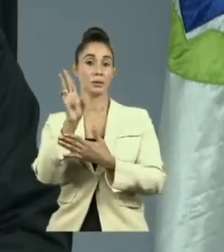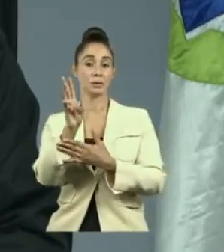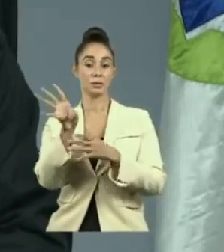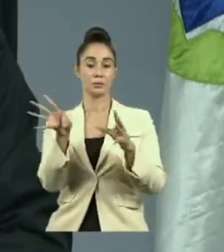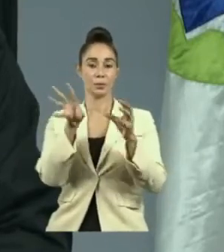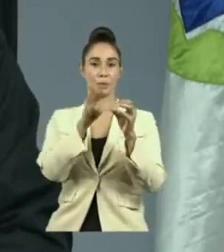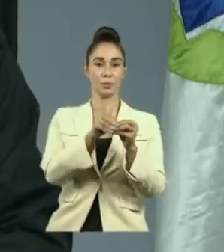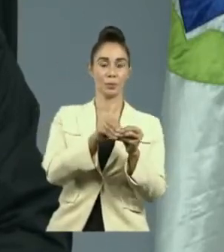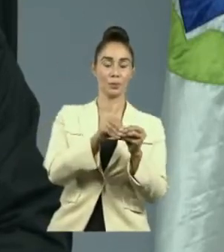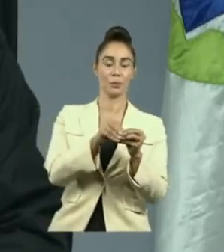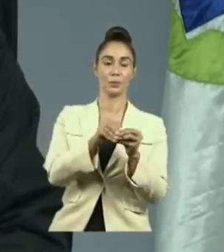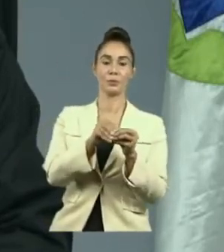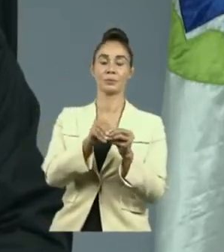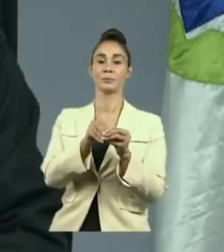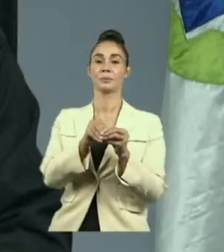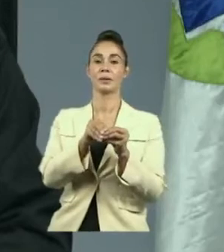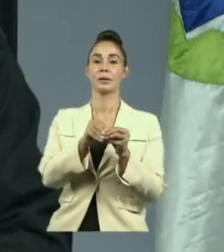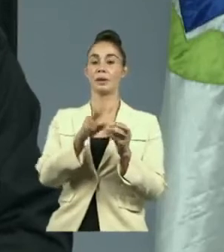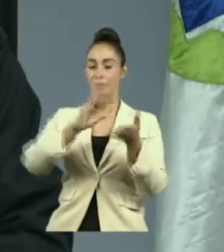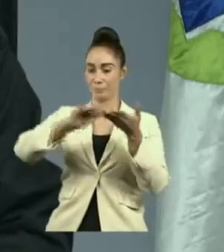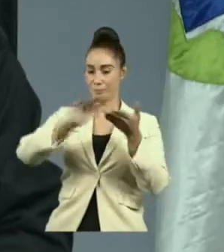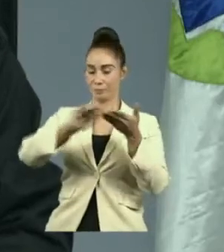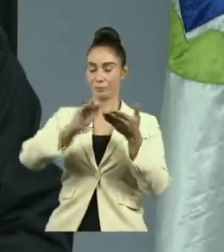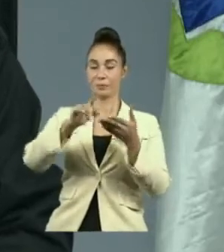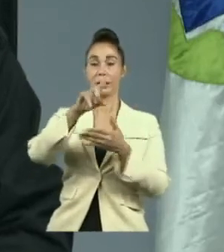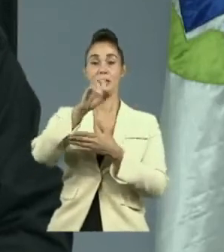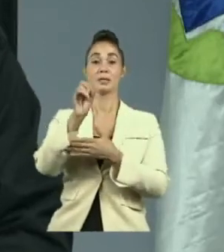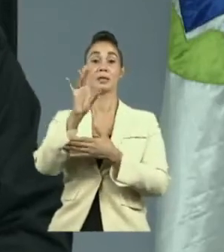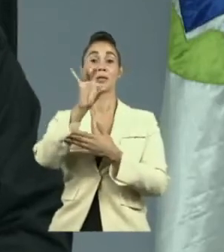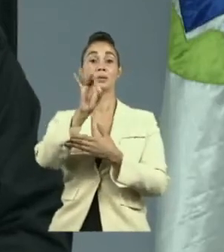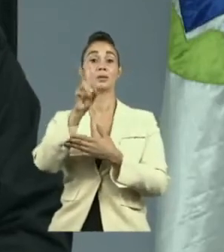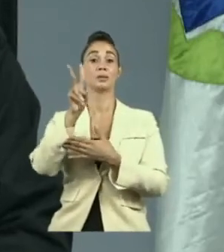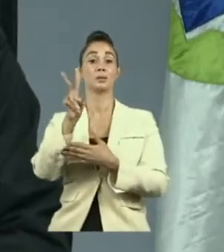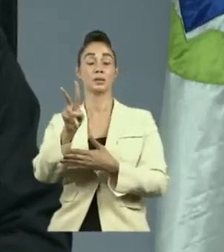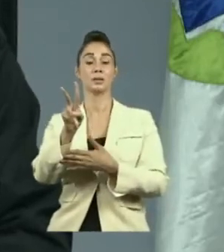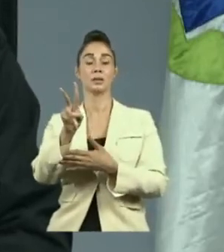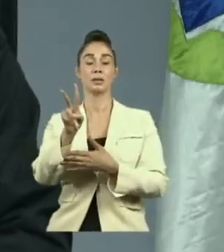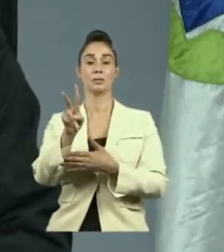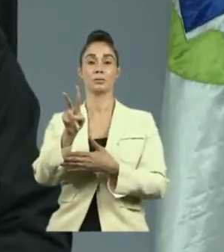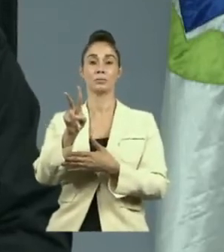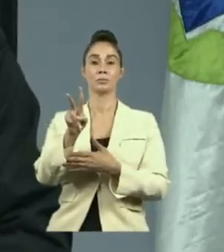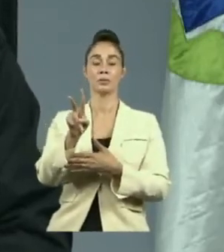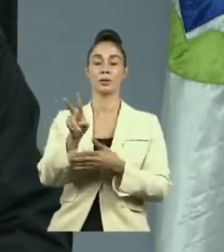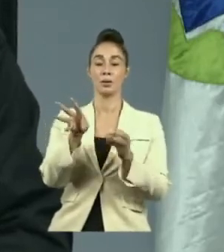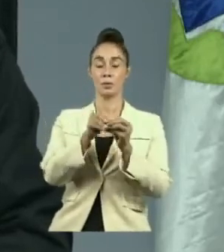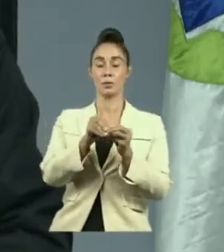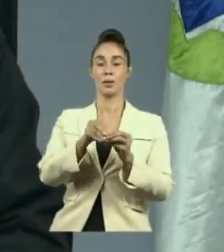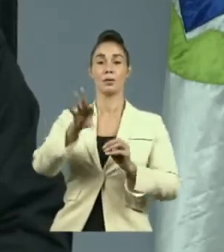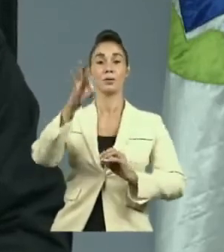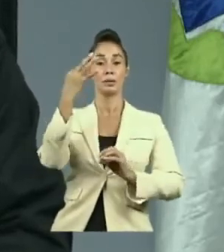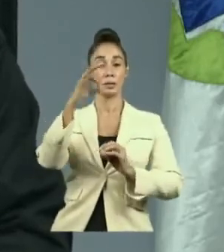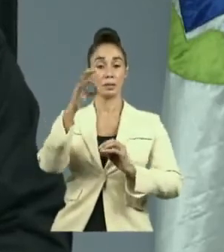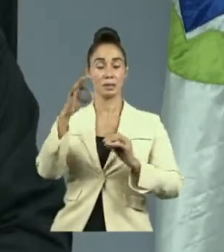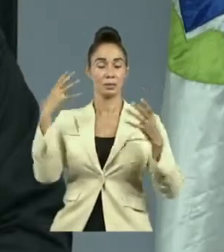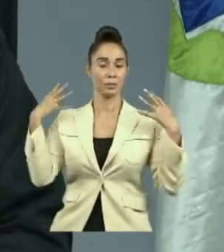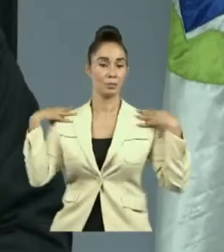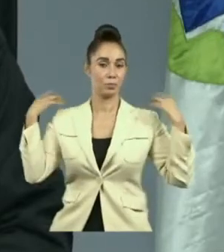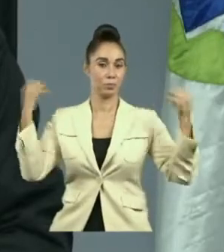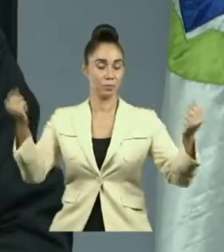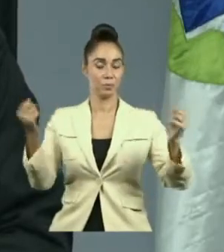acumulados perdón 182 19 recupera 20